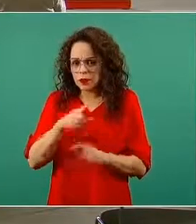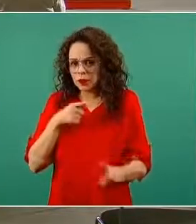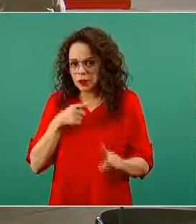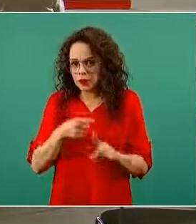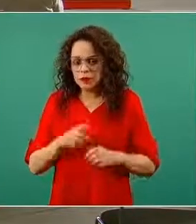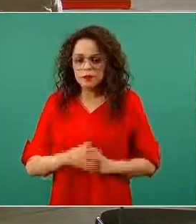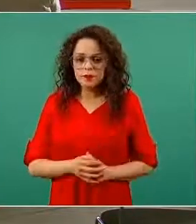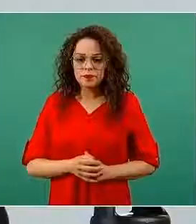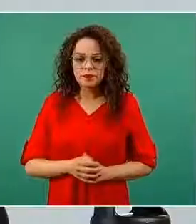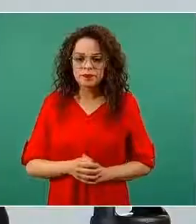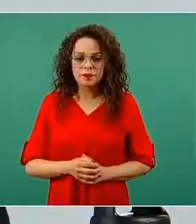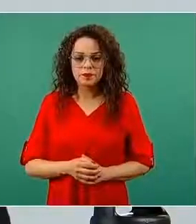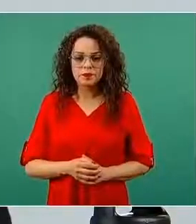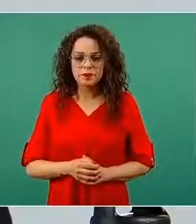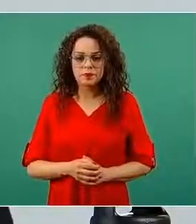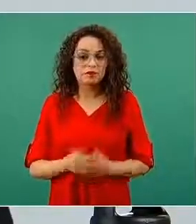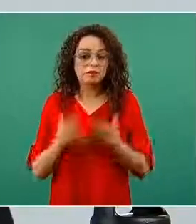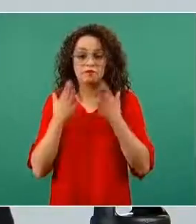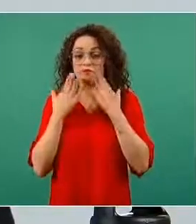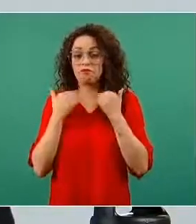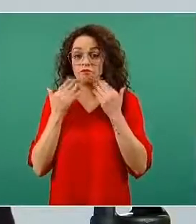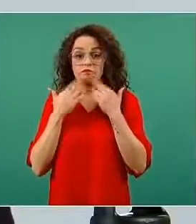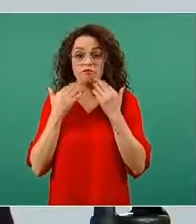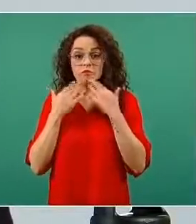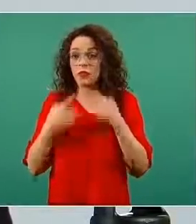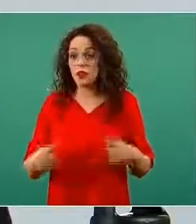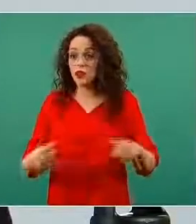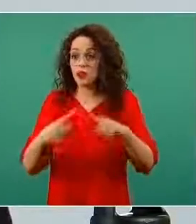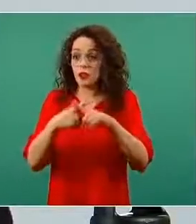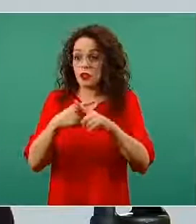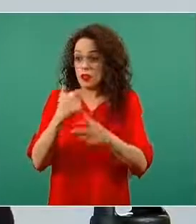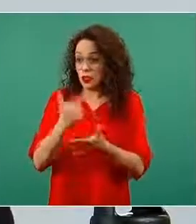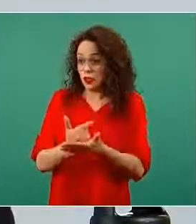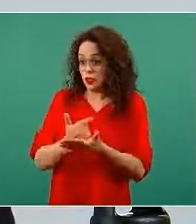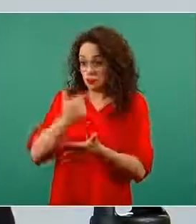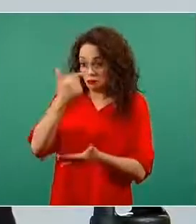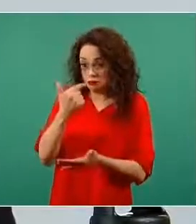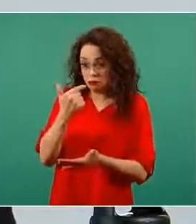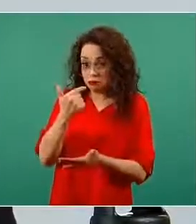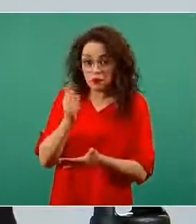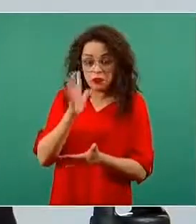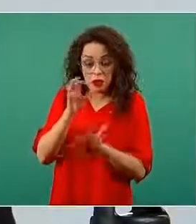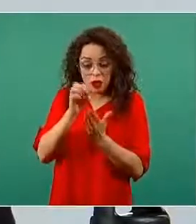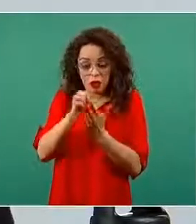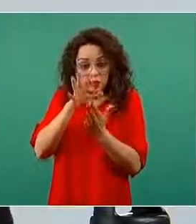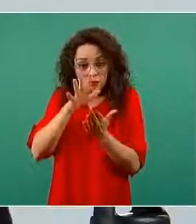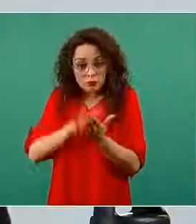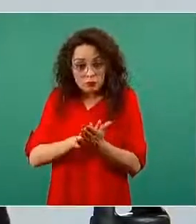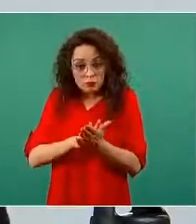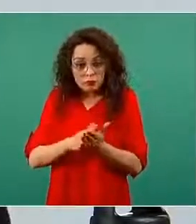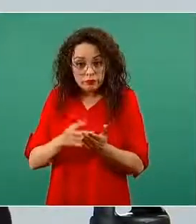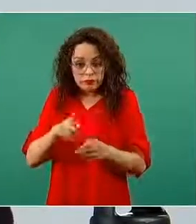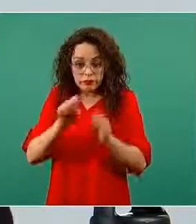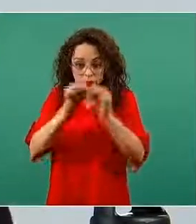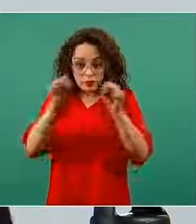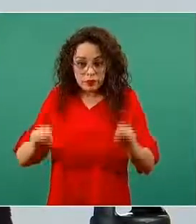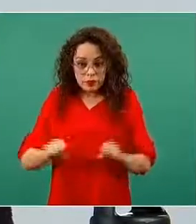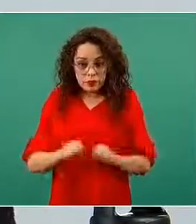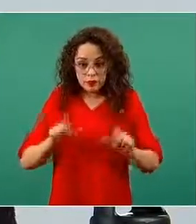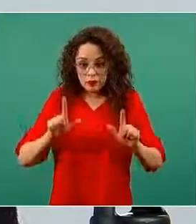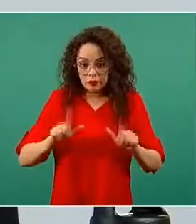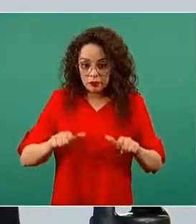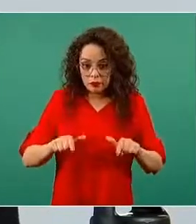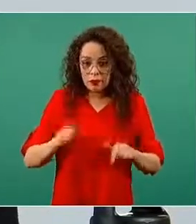que, dado que no hay efectos adversos importantes que hayan sido documentados en estas plataformas